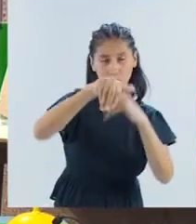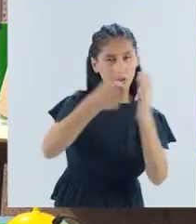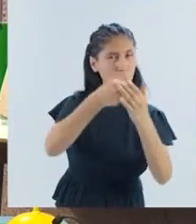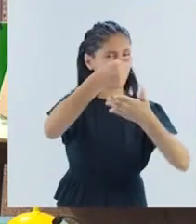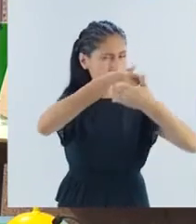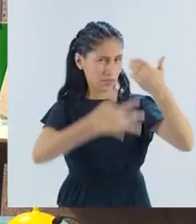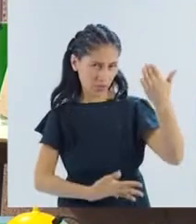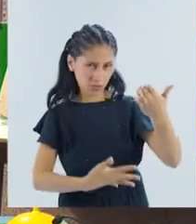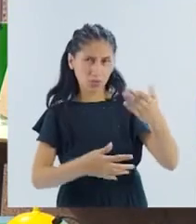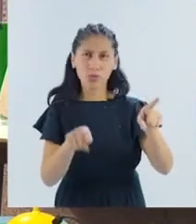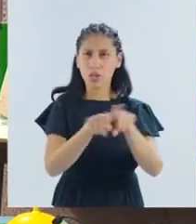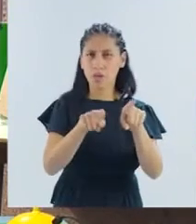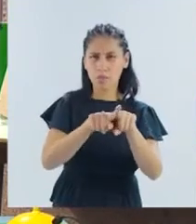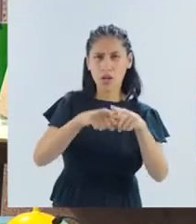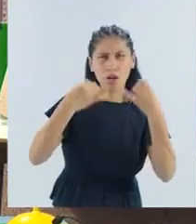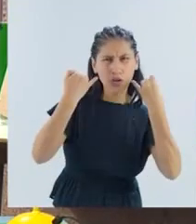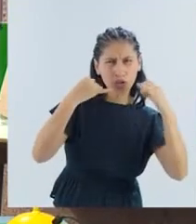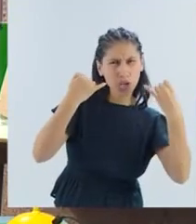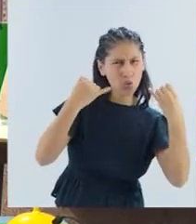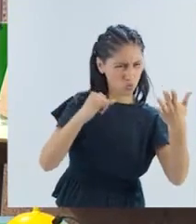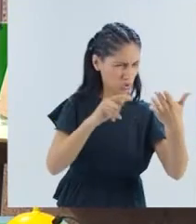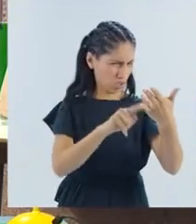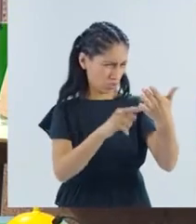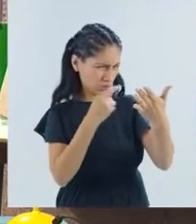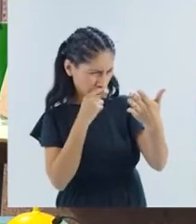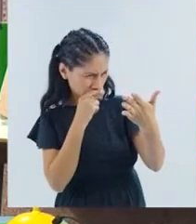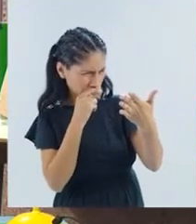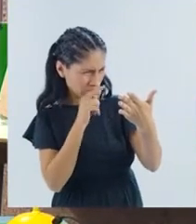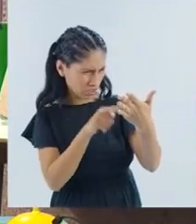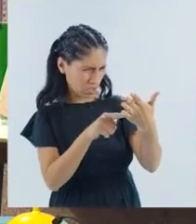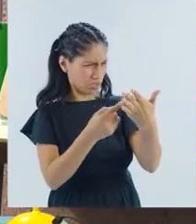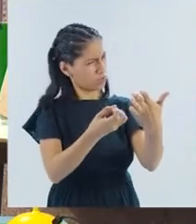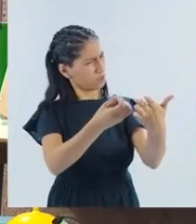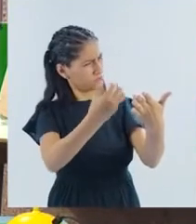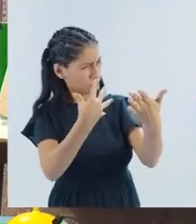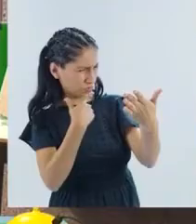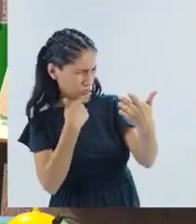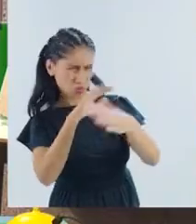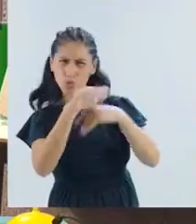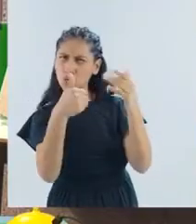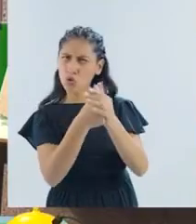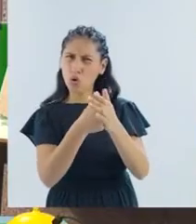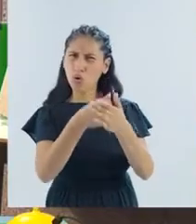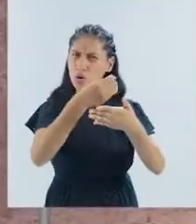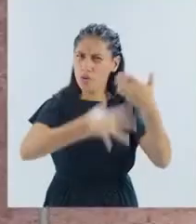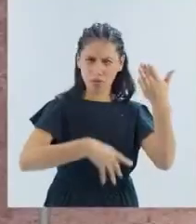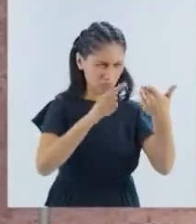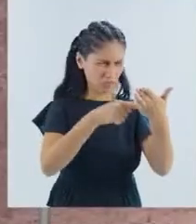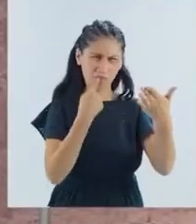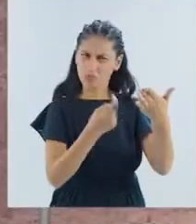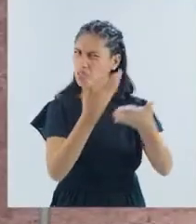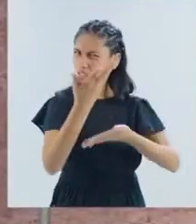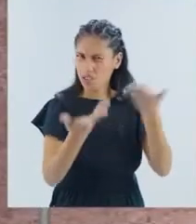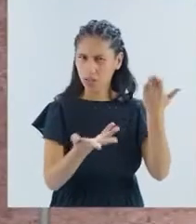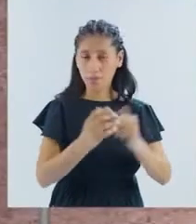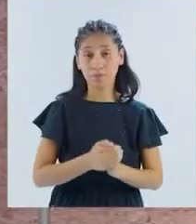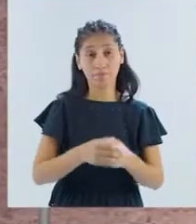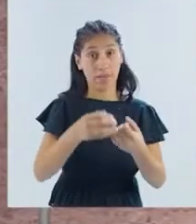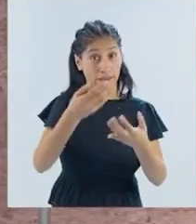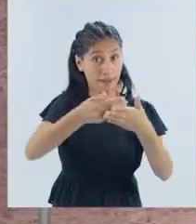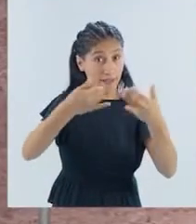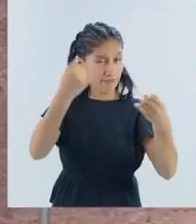todo el texto. Los enunciados emitidos nos deben informar sobre todo el contenido del texto.